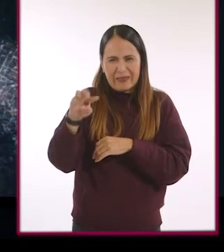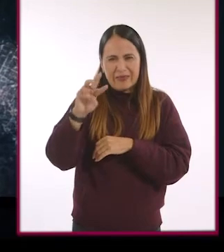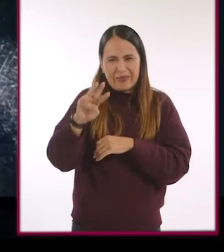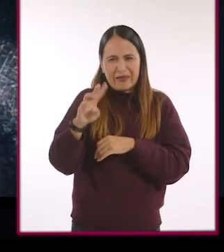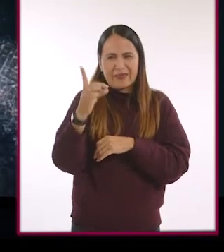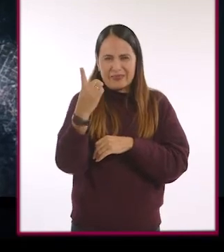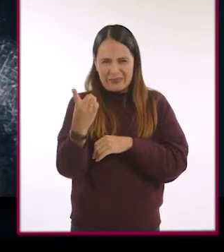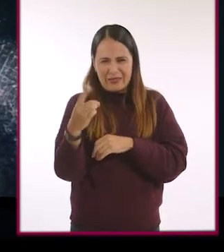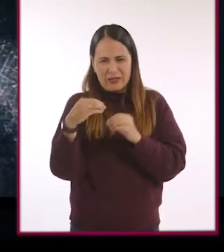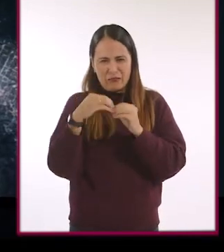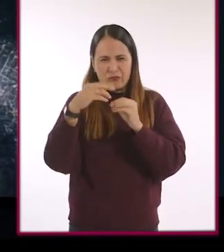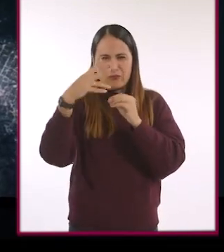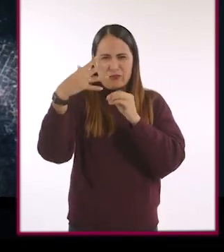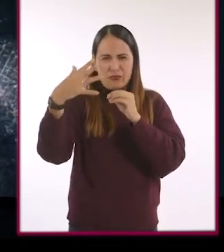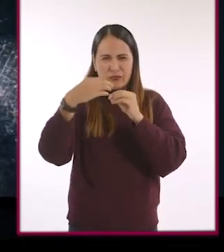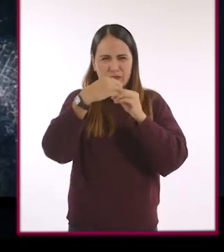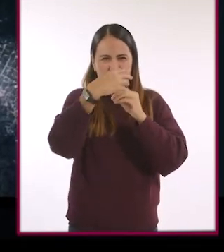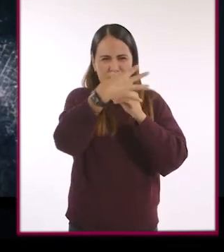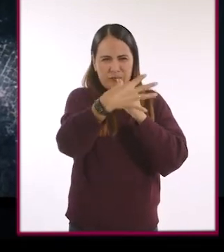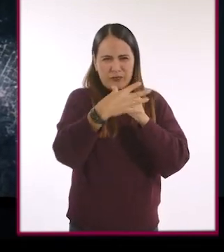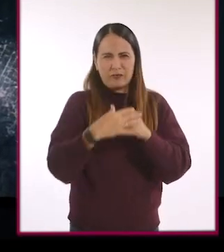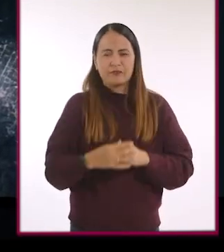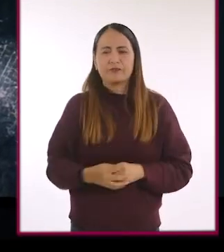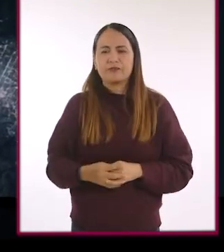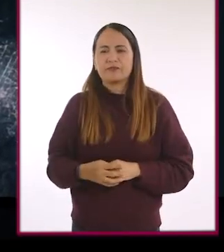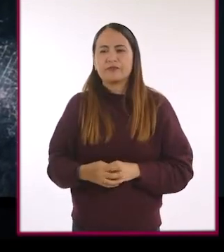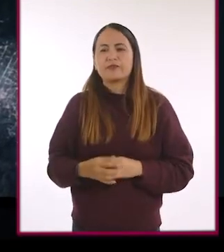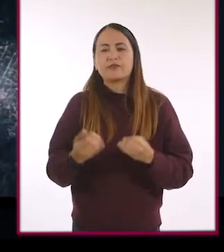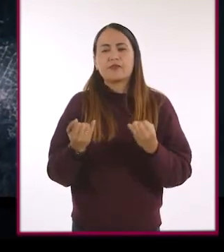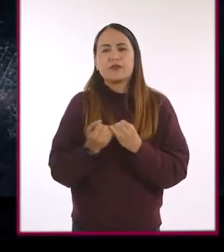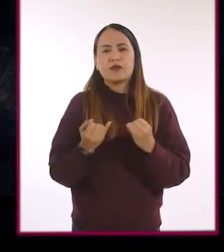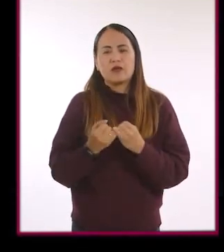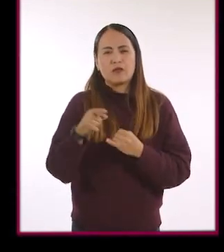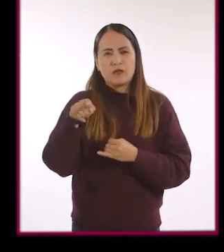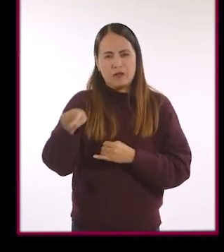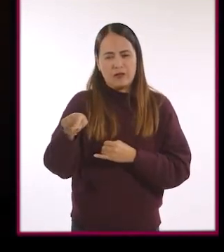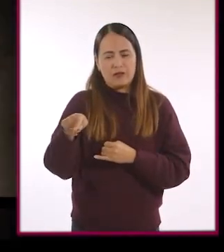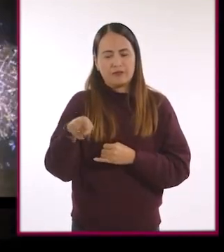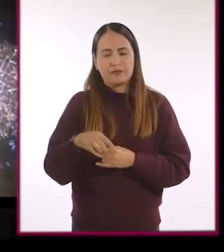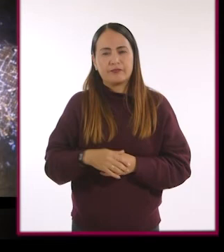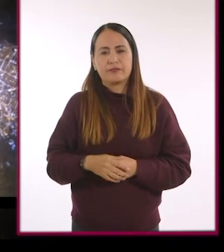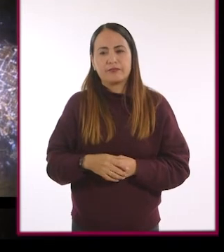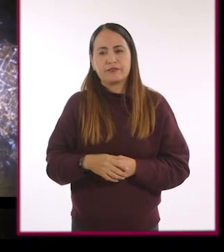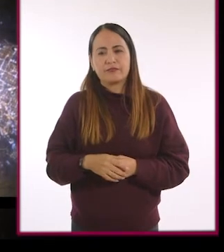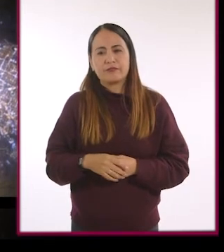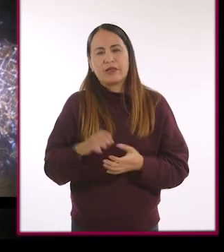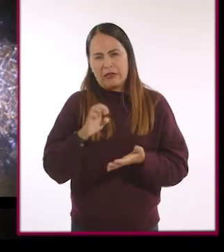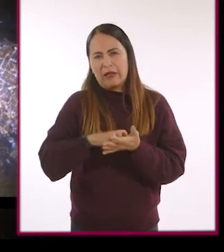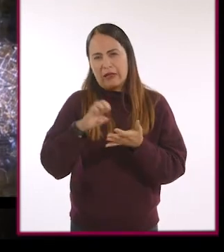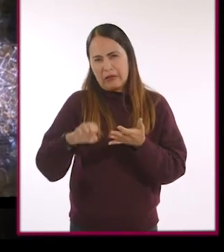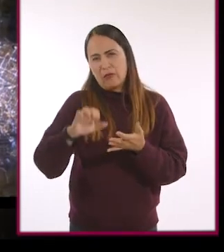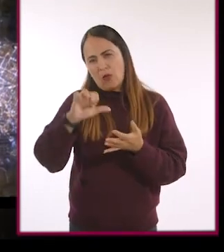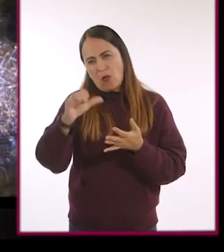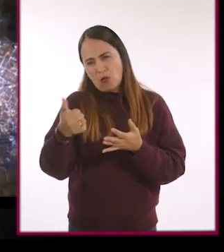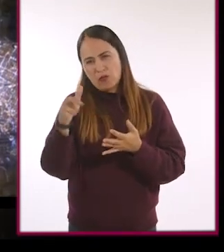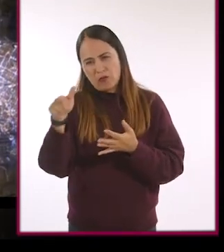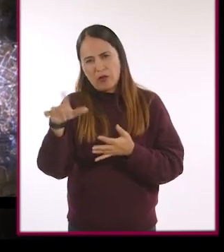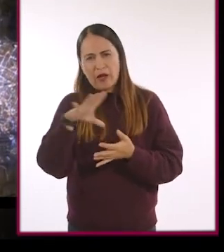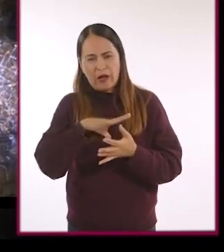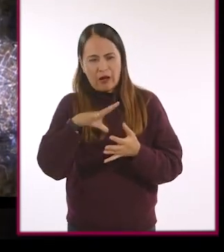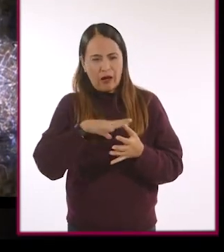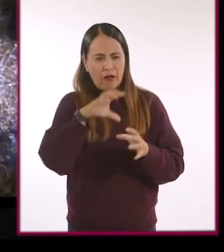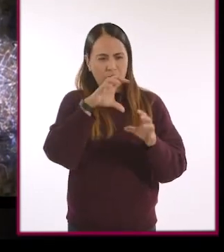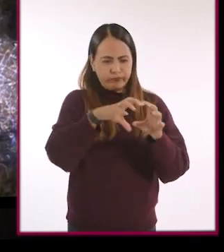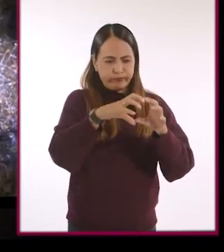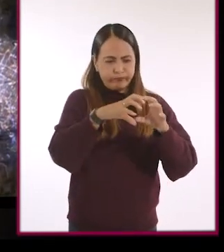de este cráter. Este otro es otro ejemplo de matte painting, en donde tenemos diferentes elementos dispuestos